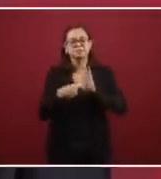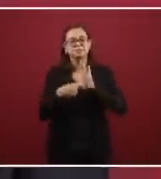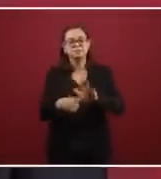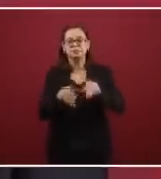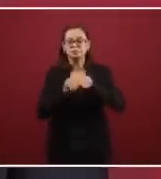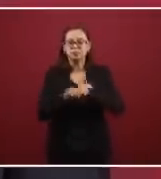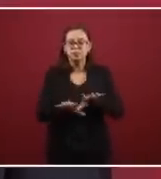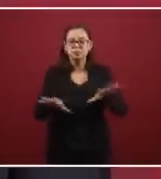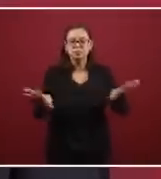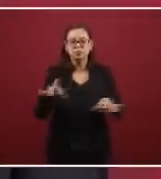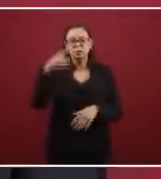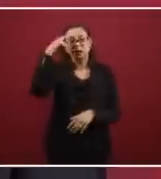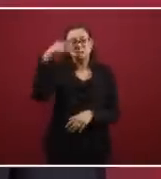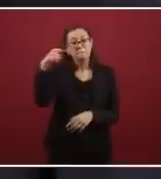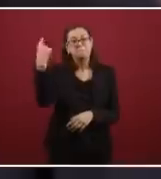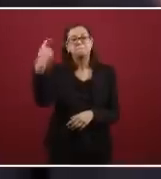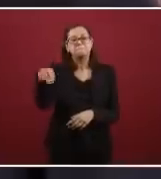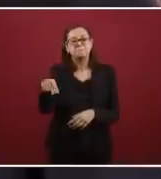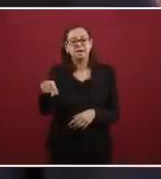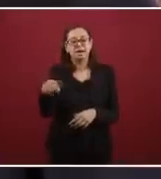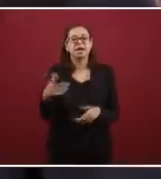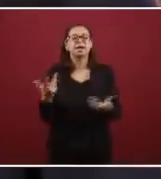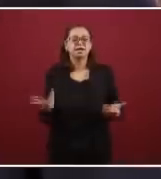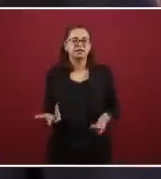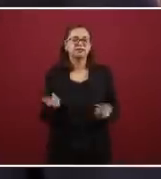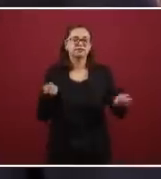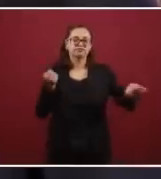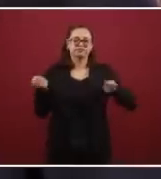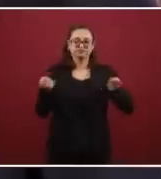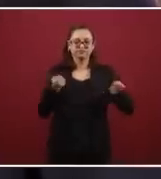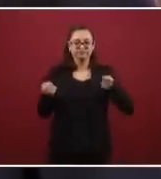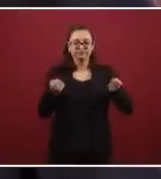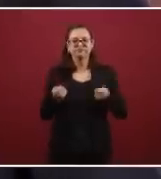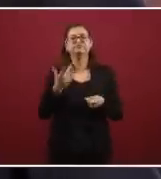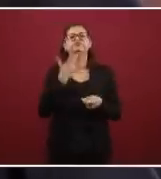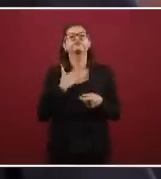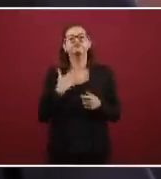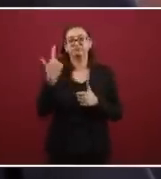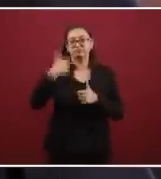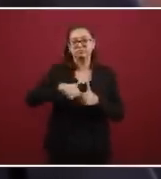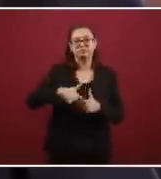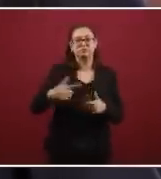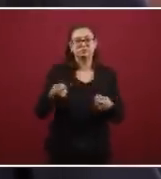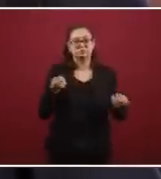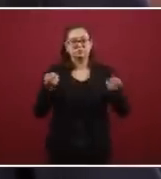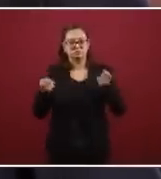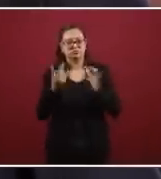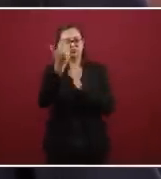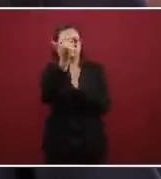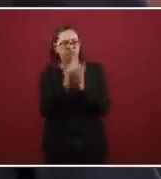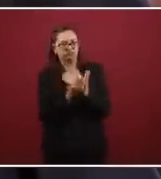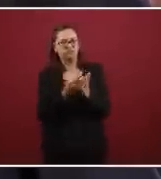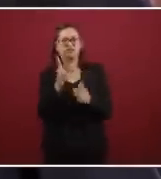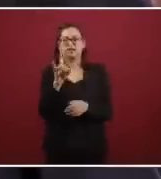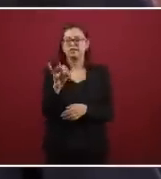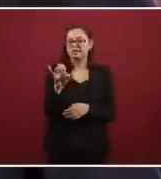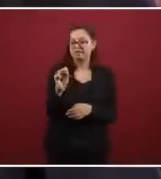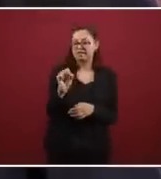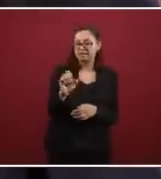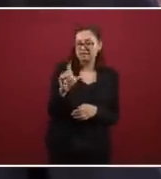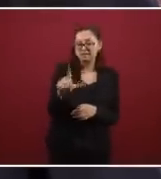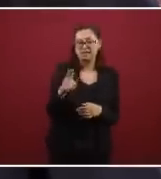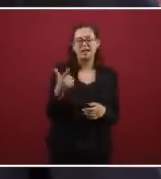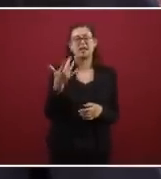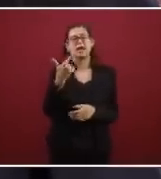manteniendo estables los precios de las gasolinas, del diésel,